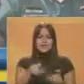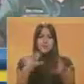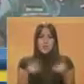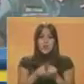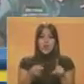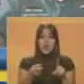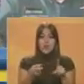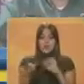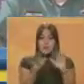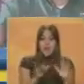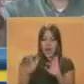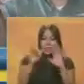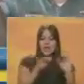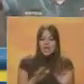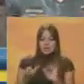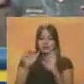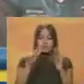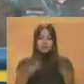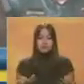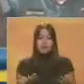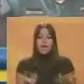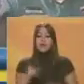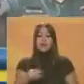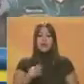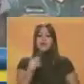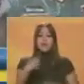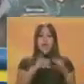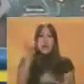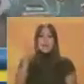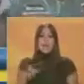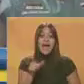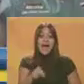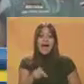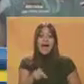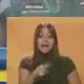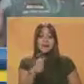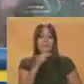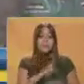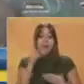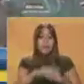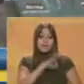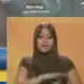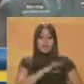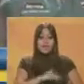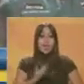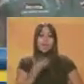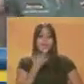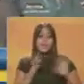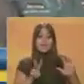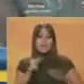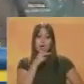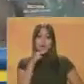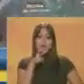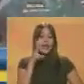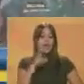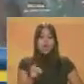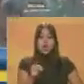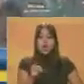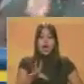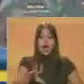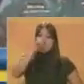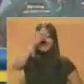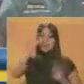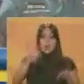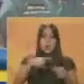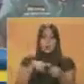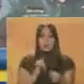chantaje. Es como decirle a toda la persona que es beneficiaria de un programa social, bueno, si el 7 de octubre no te retrata, quedas